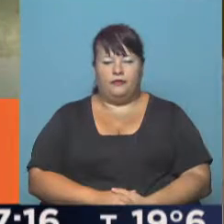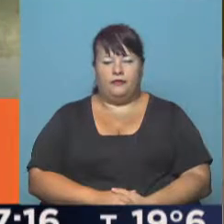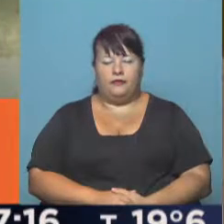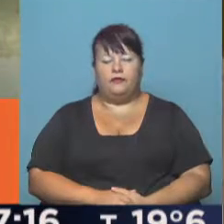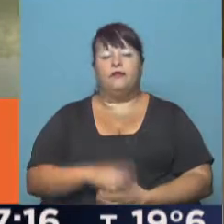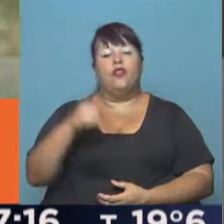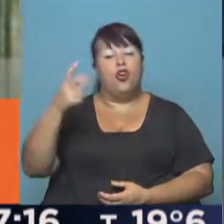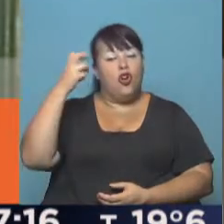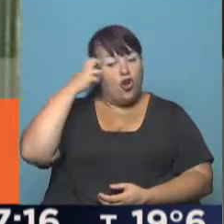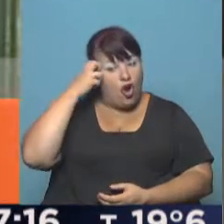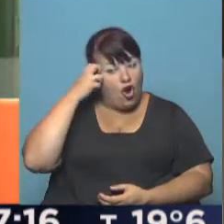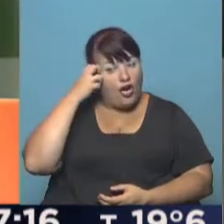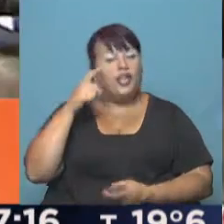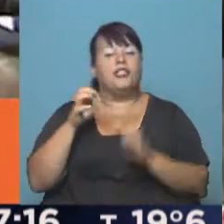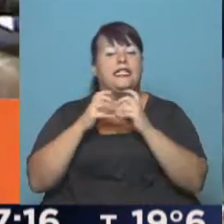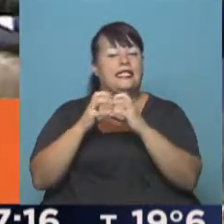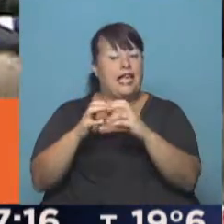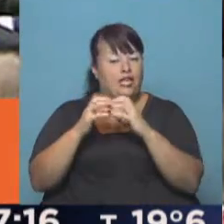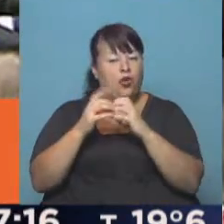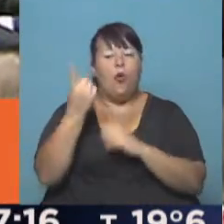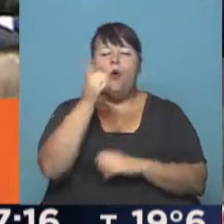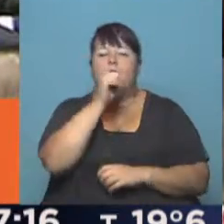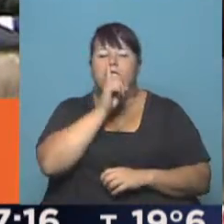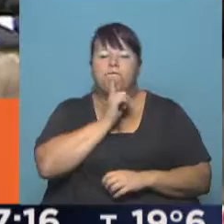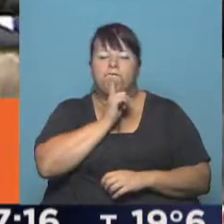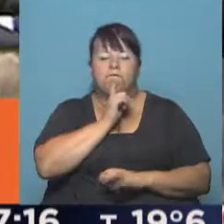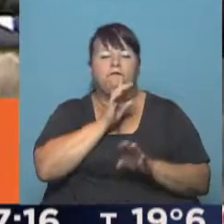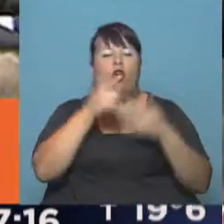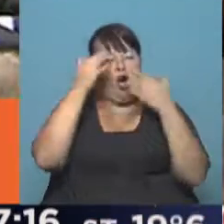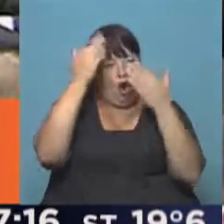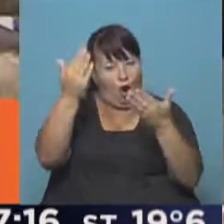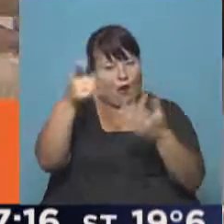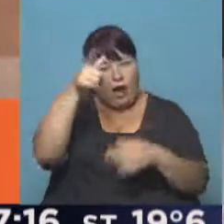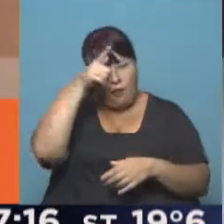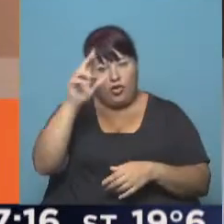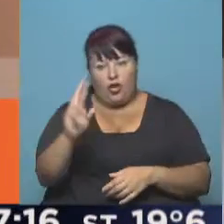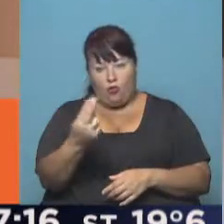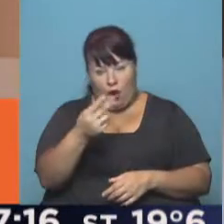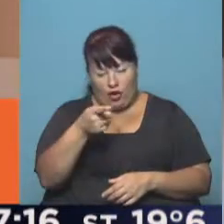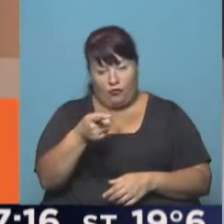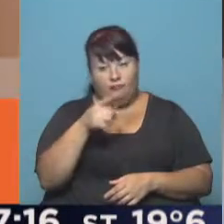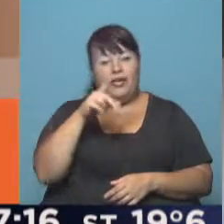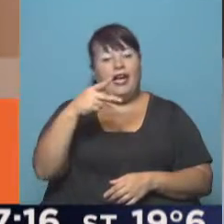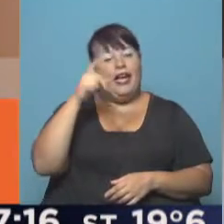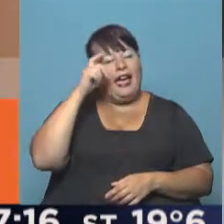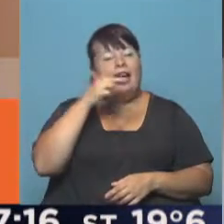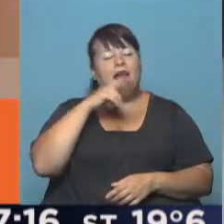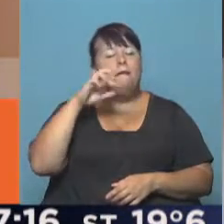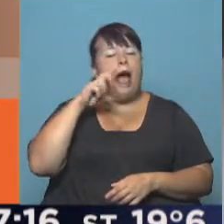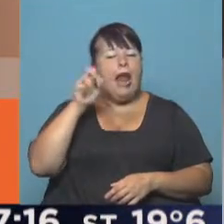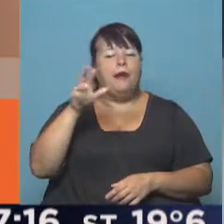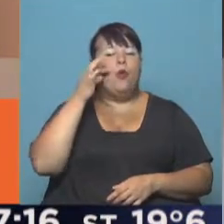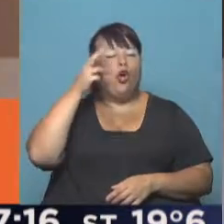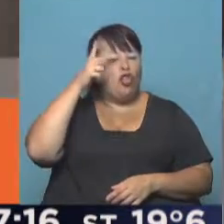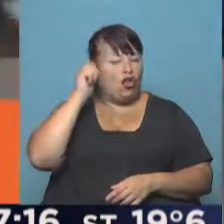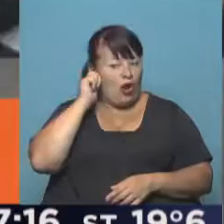El Parlamento comenzó su sesión con un minuto de silencio en homenaje al policía fallecido, Keith Palmer, de 48